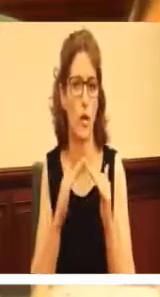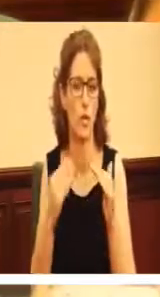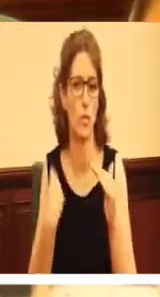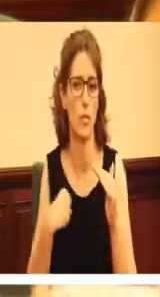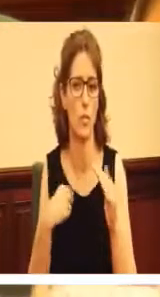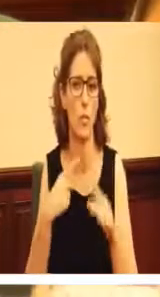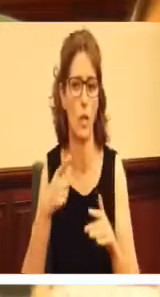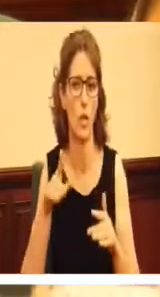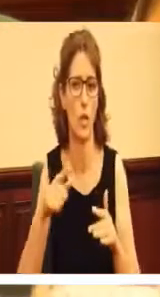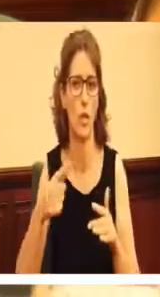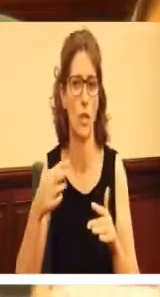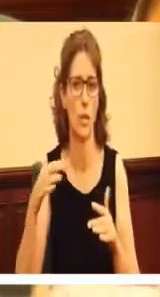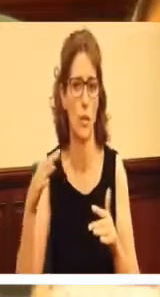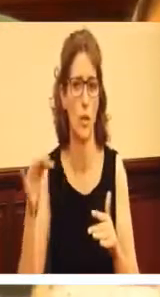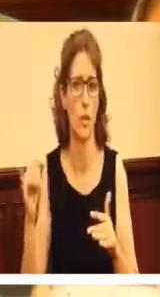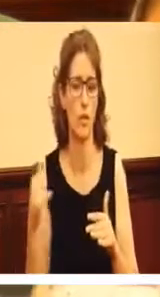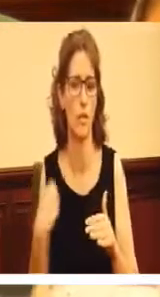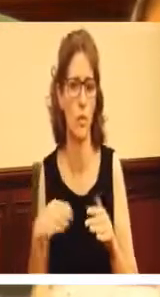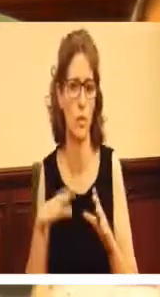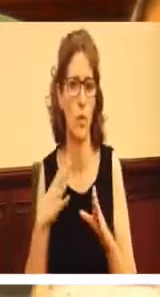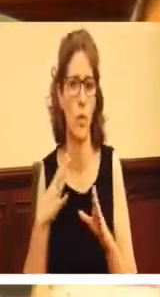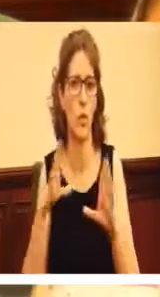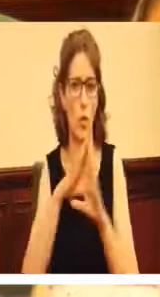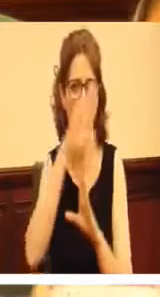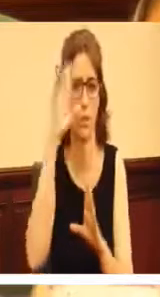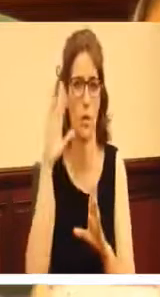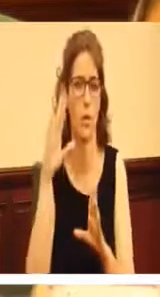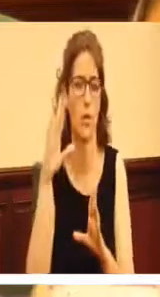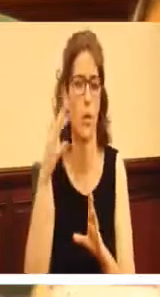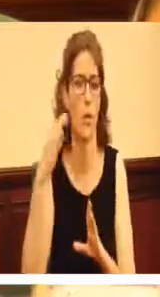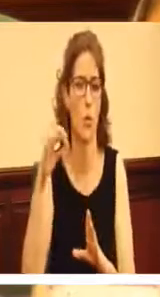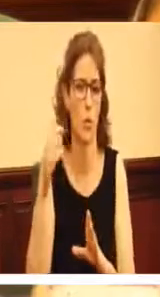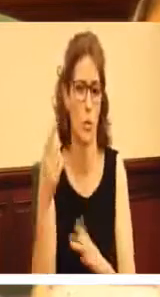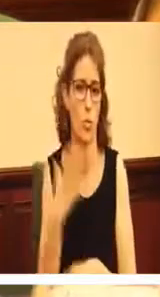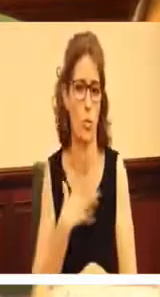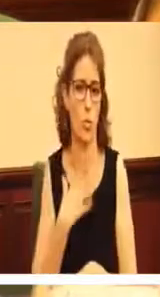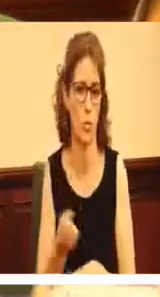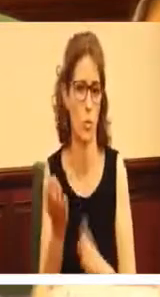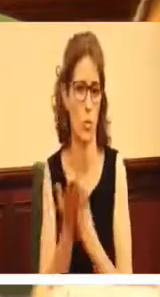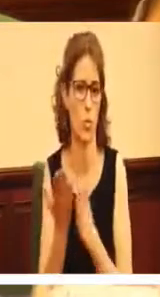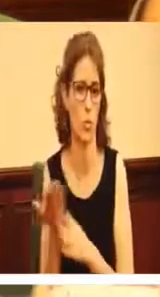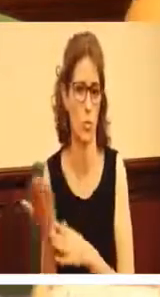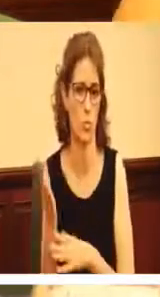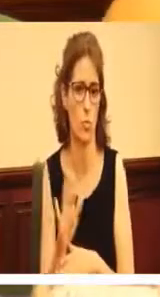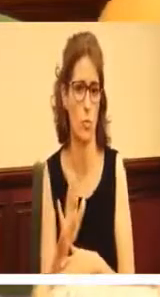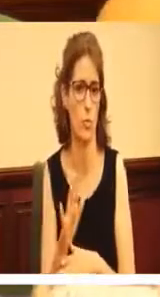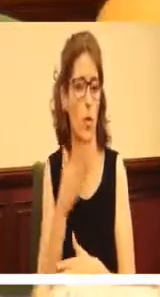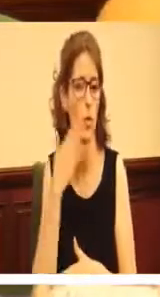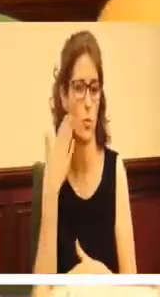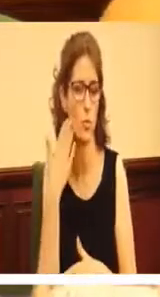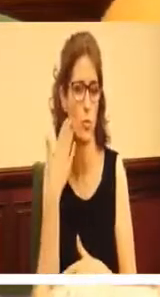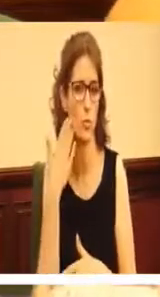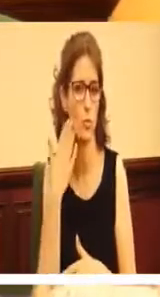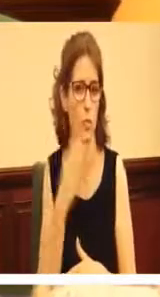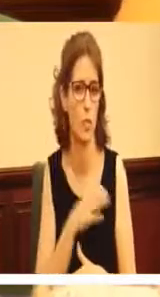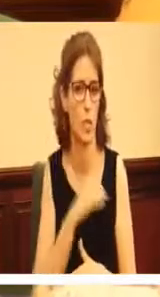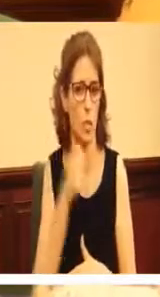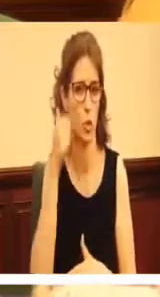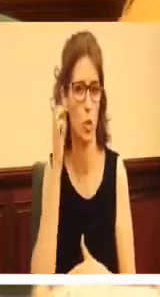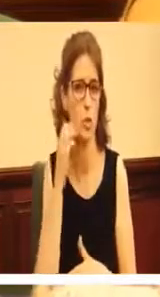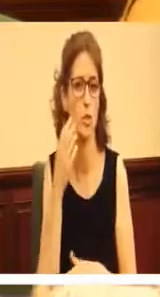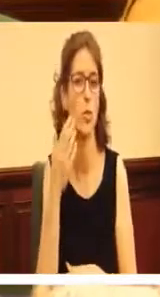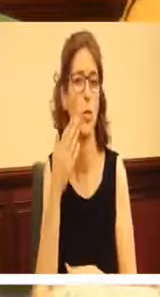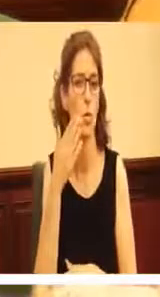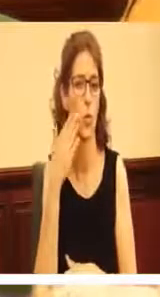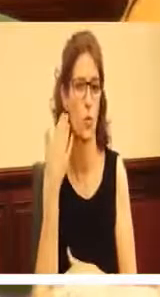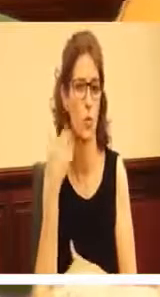municipio de toda la Comunidad de Madrid. Orgullo, señores y señoras, orgullo. Y esto ha ocurrido en el